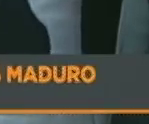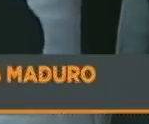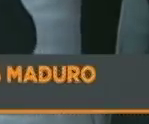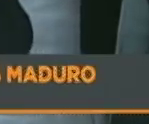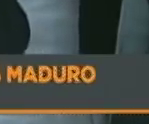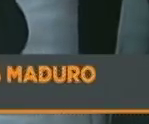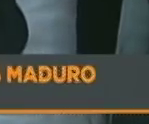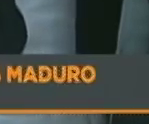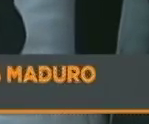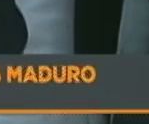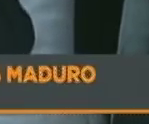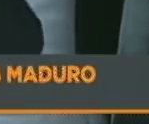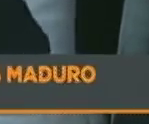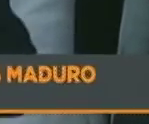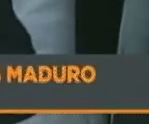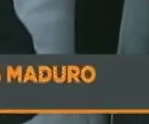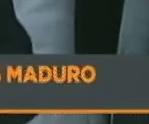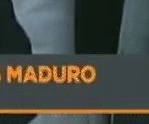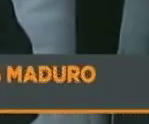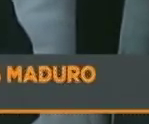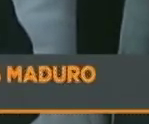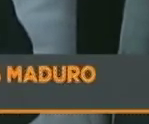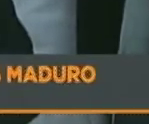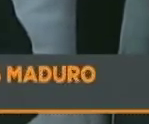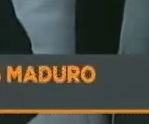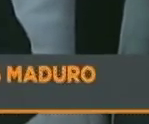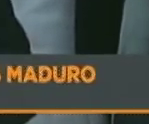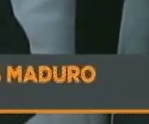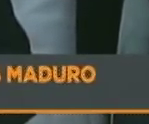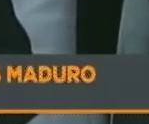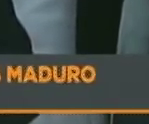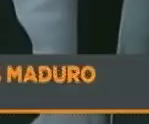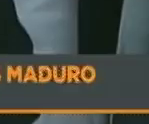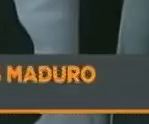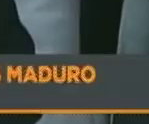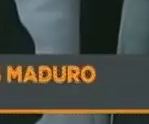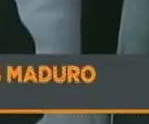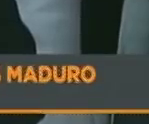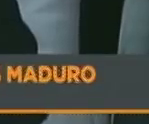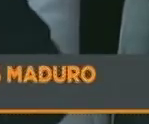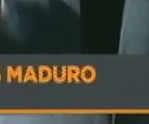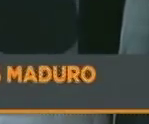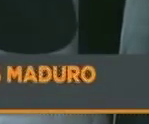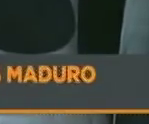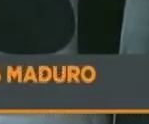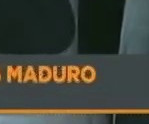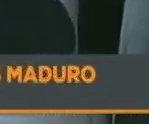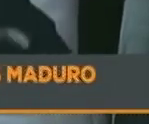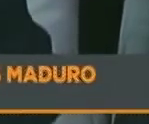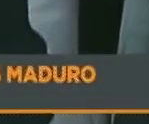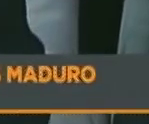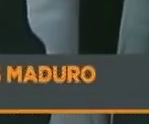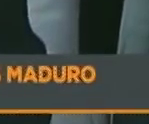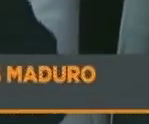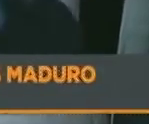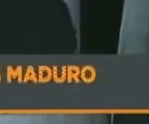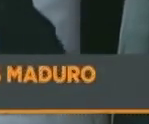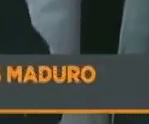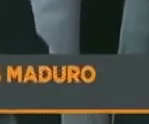También hemos hablado de un punto clave y hemos acordado la mayor unión del Estado